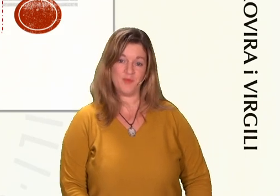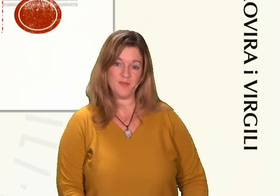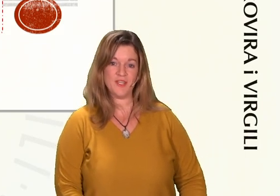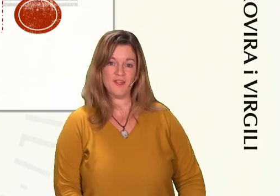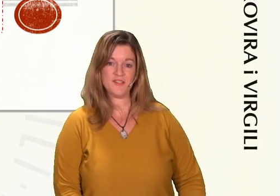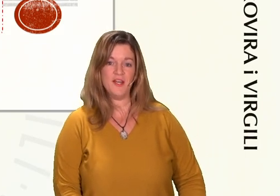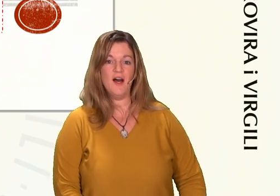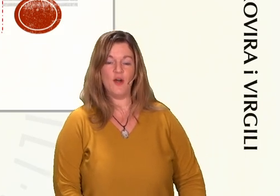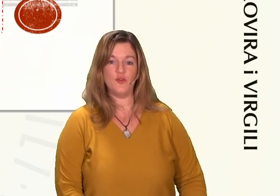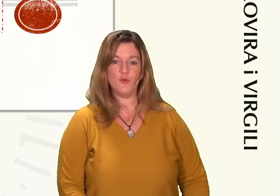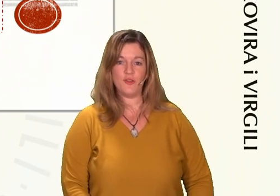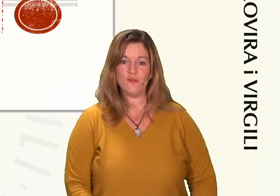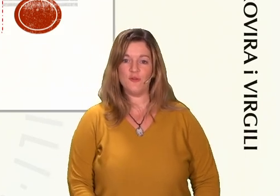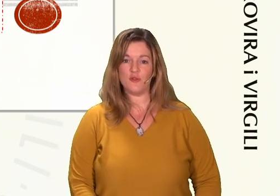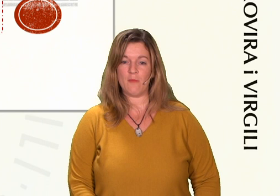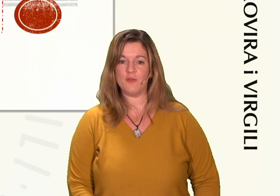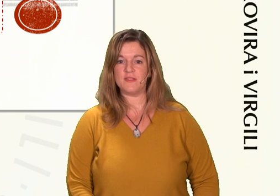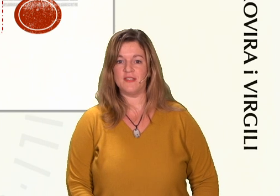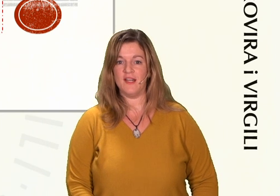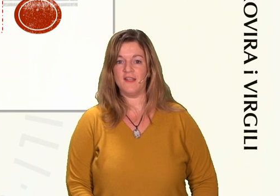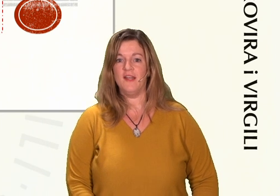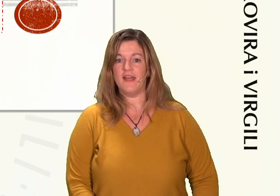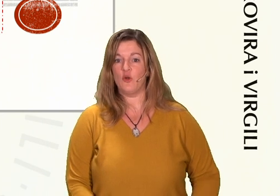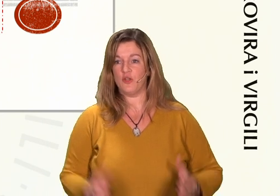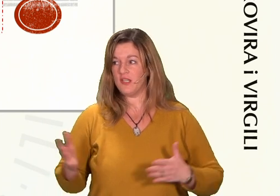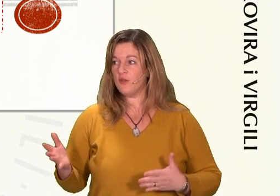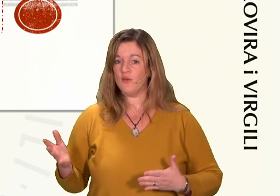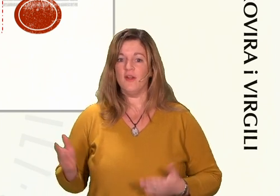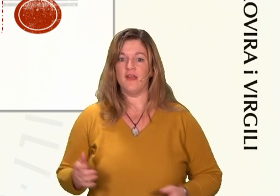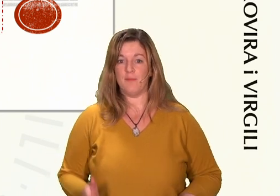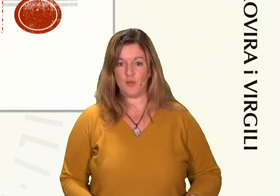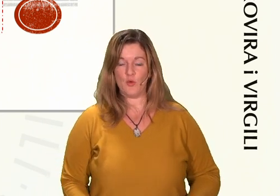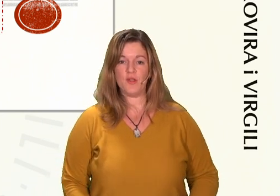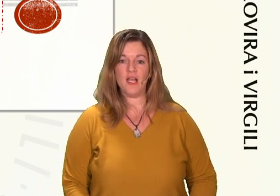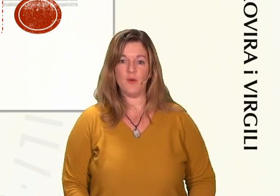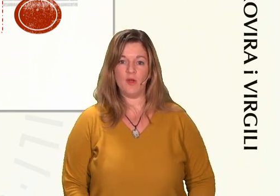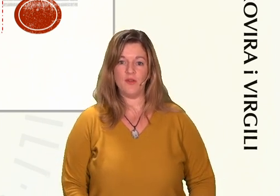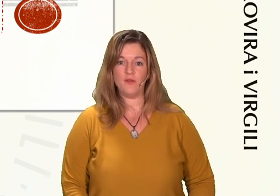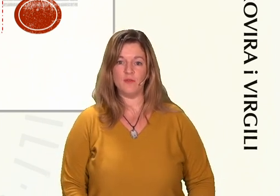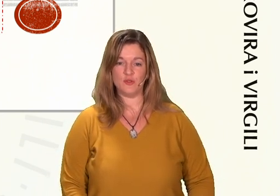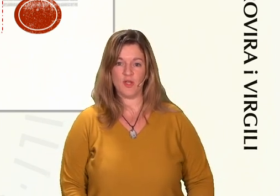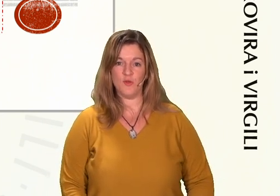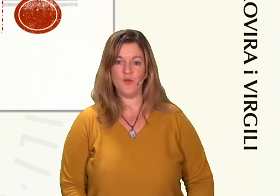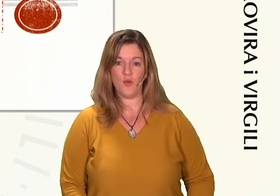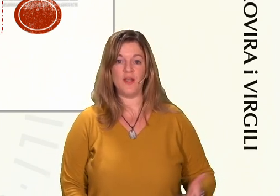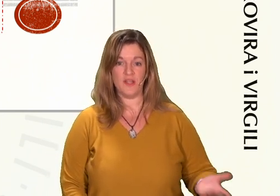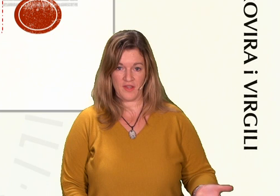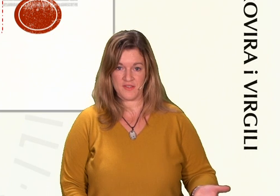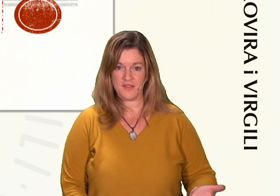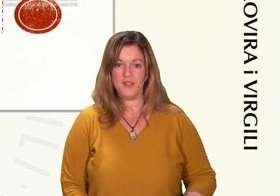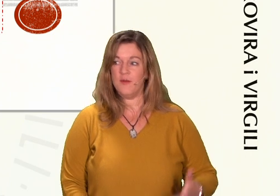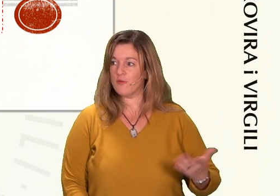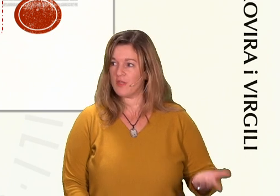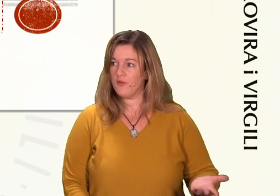Bienvenidos, bienvenidas. A continuación, os vamos a presentar el contenido, la metodología de la evaluación del posgrado, el cual